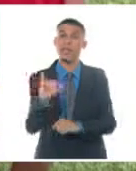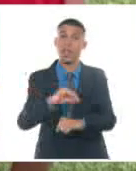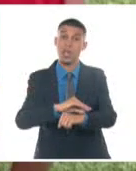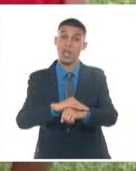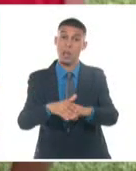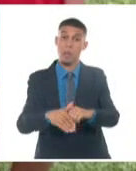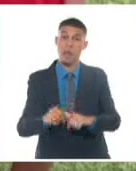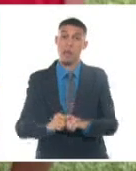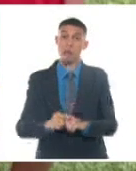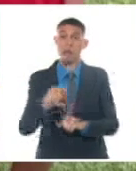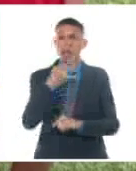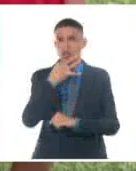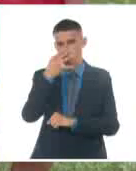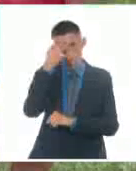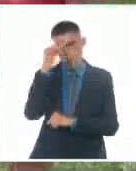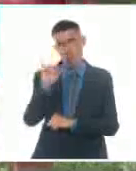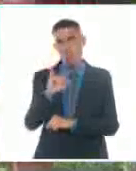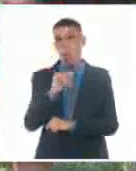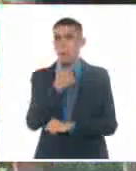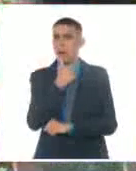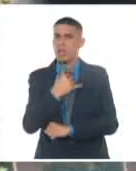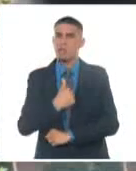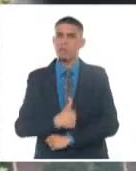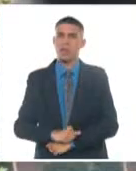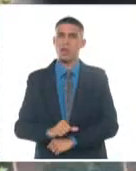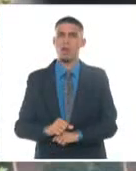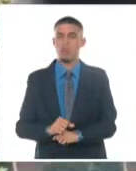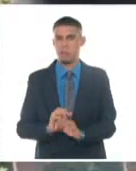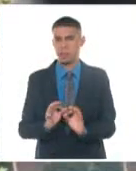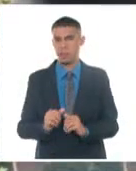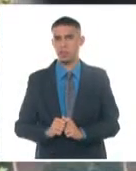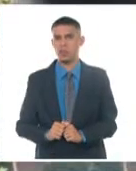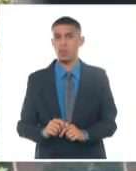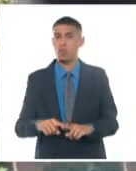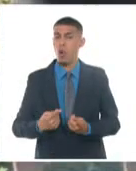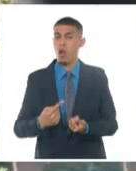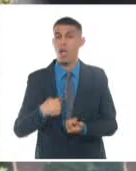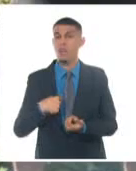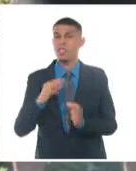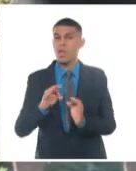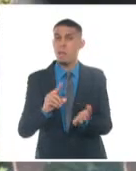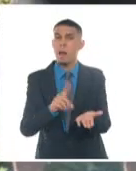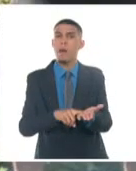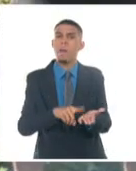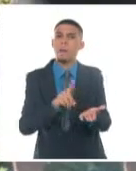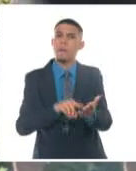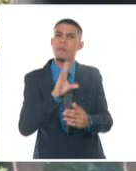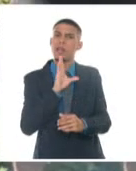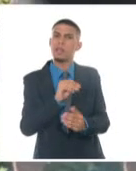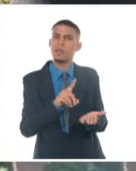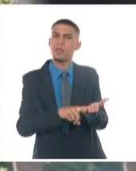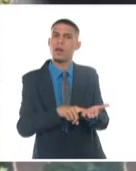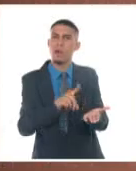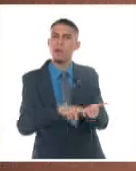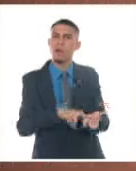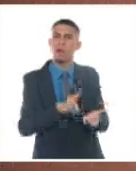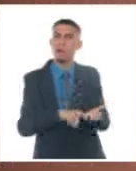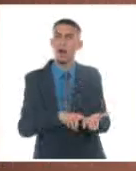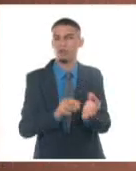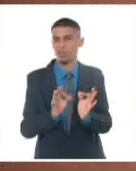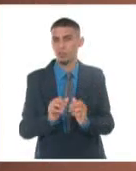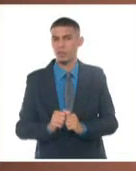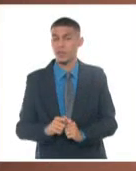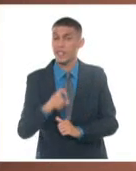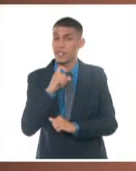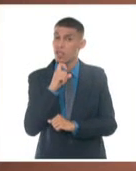Con mis sobrinos, que son como mis hijos y que se creen eso, que son mis hijos, que me tratan como si fuera su papá, mi esposa con su... Es